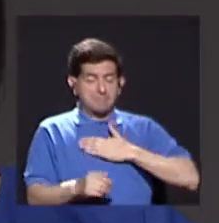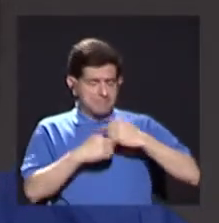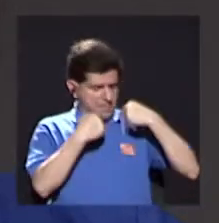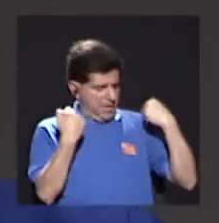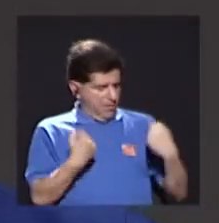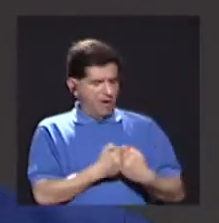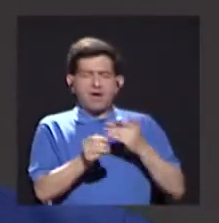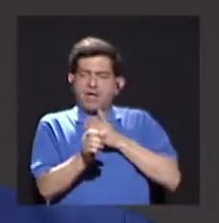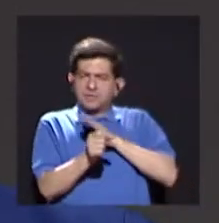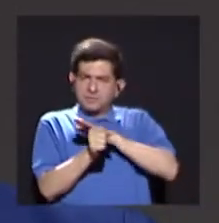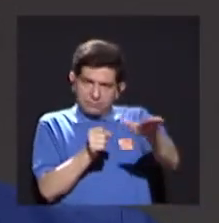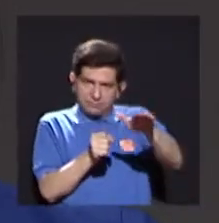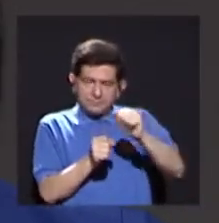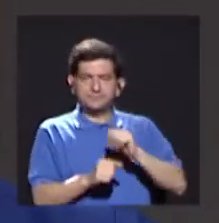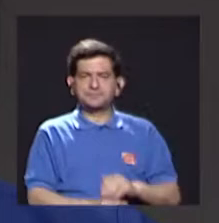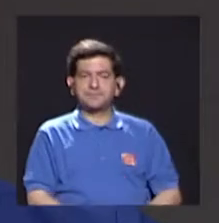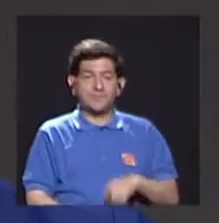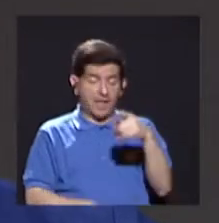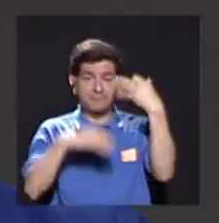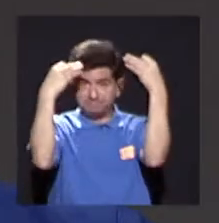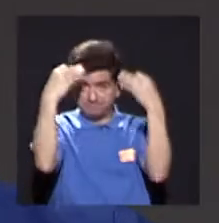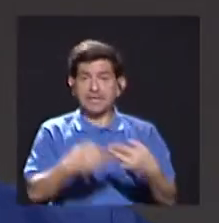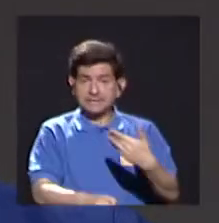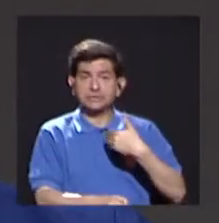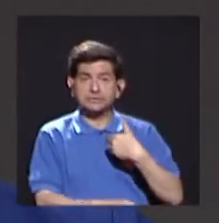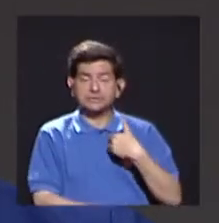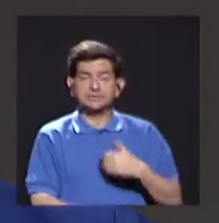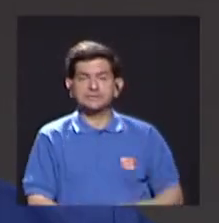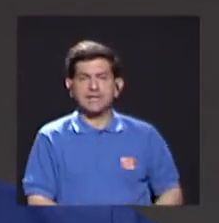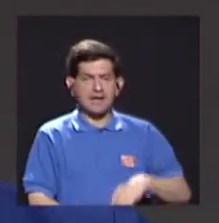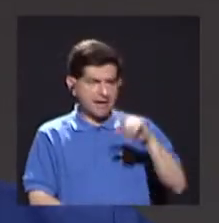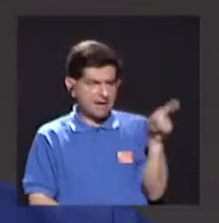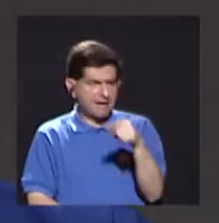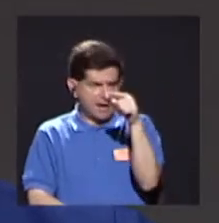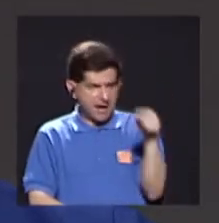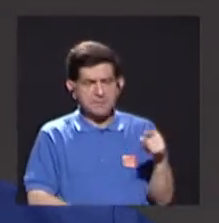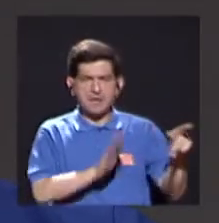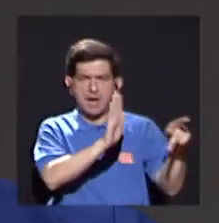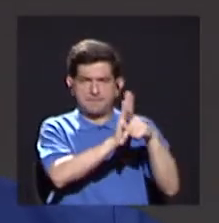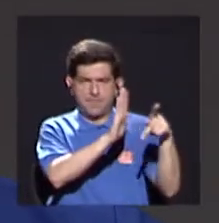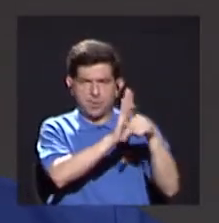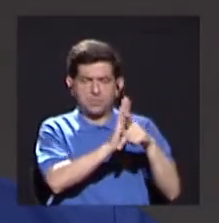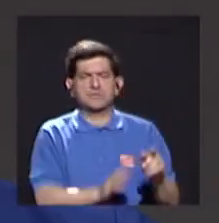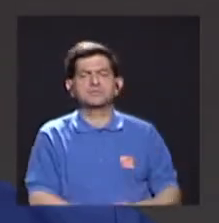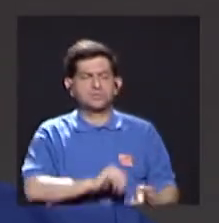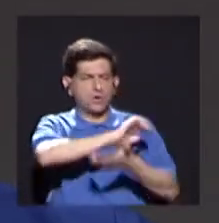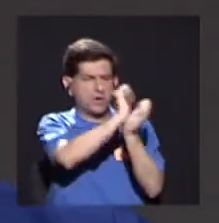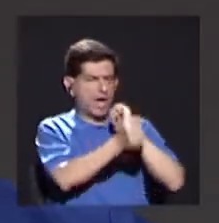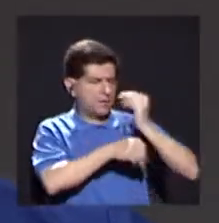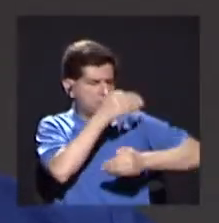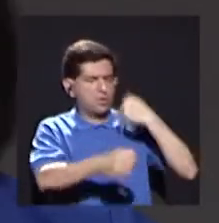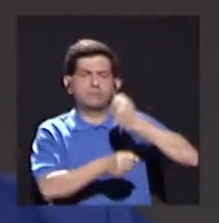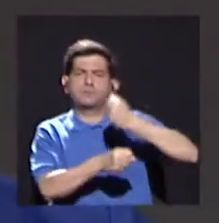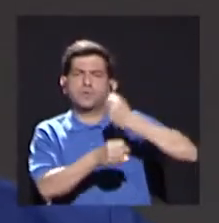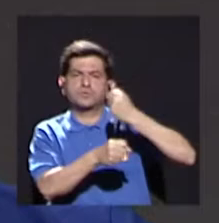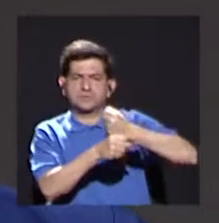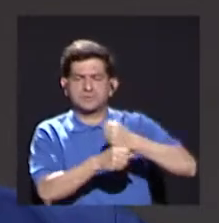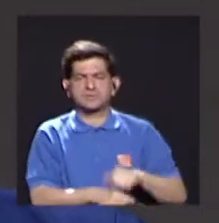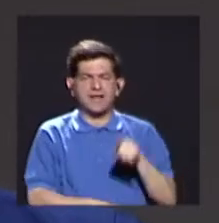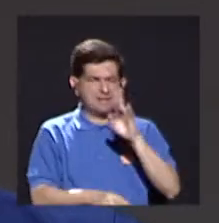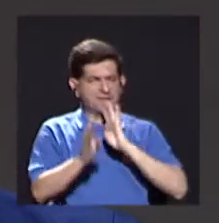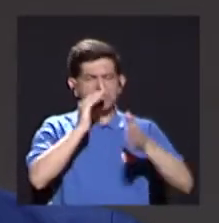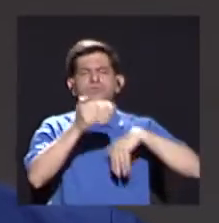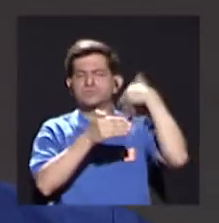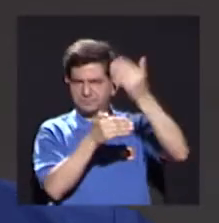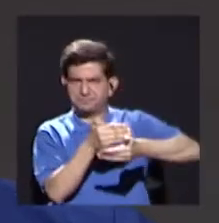por esa decisión suya del levantamiento el veto a la reforma procesal laboral de lo cual vamos a